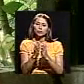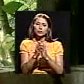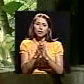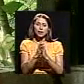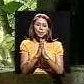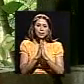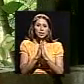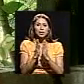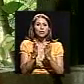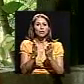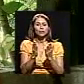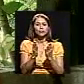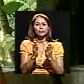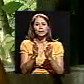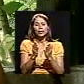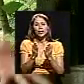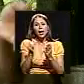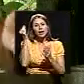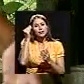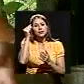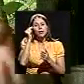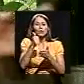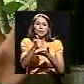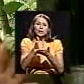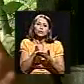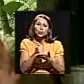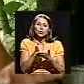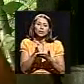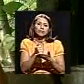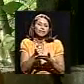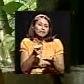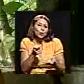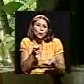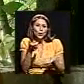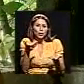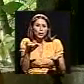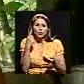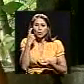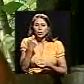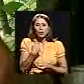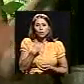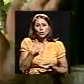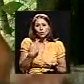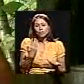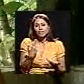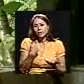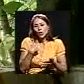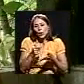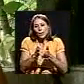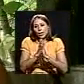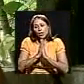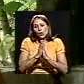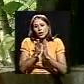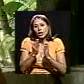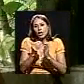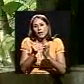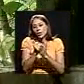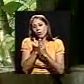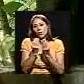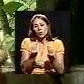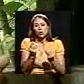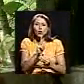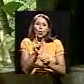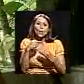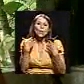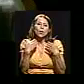Estado que me ayuden, que sea con un poquito, ¿eh? Porque de ahí uno no pide que le ayuden, por lo menos que me ayuden para